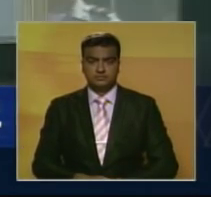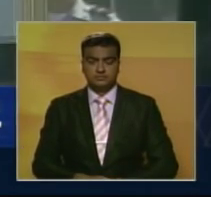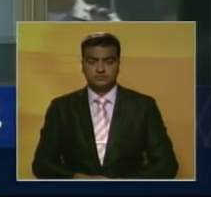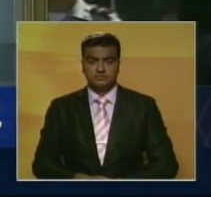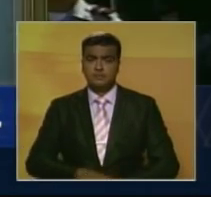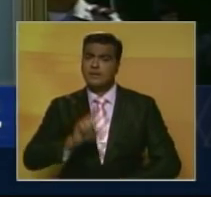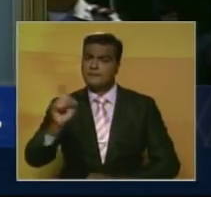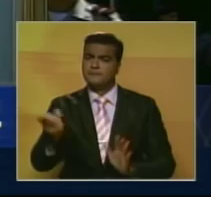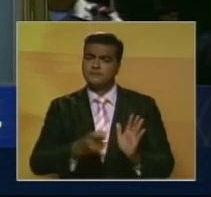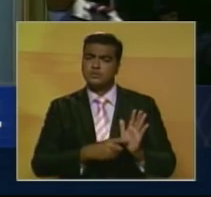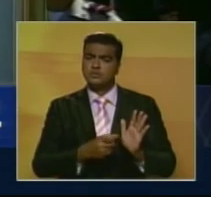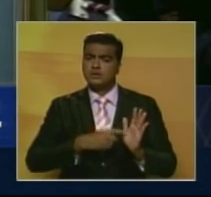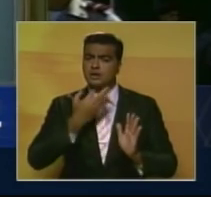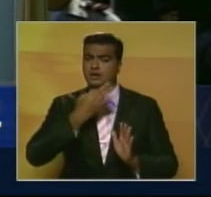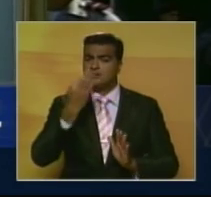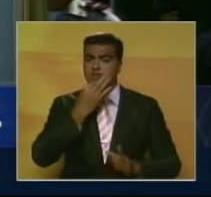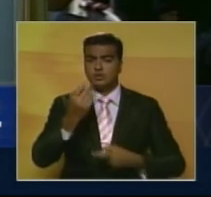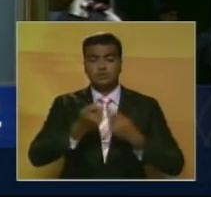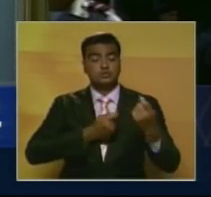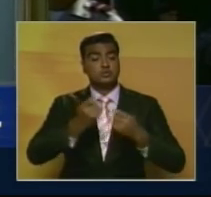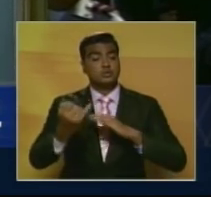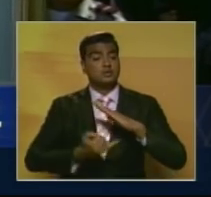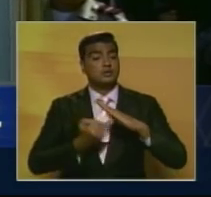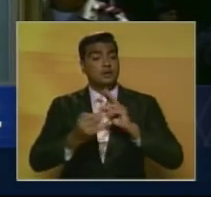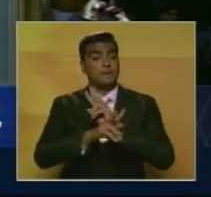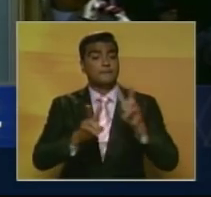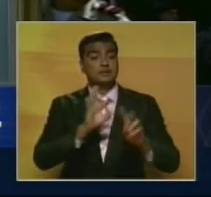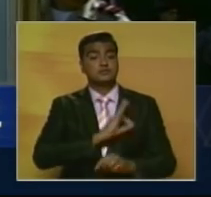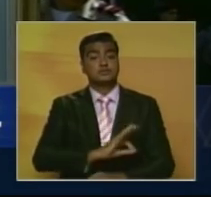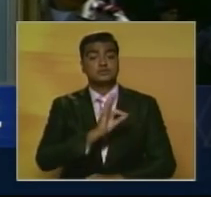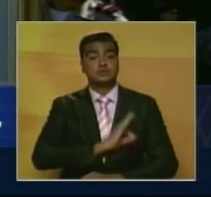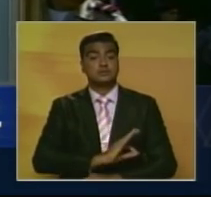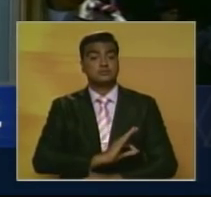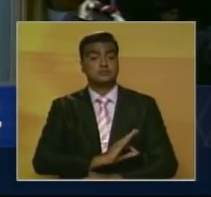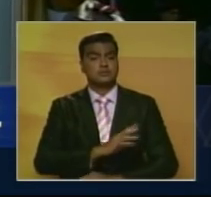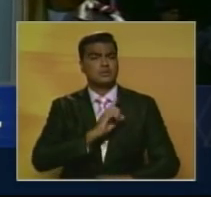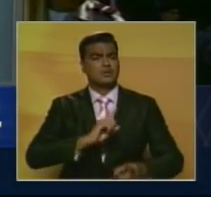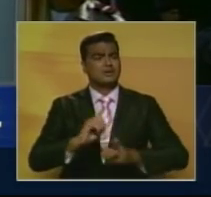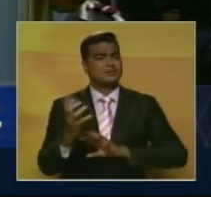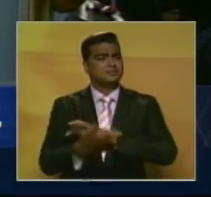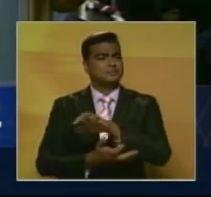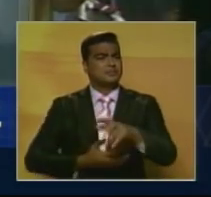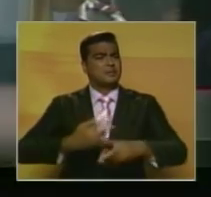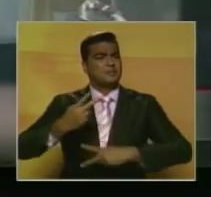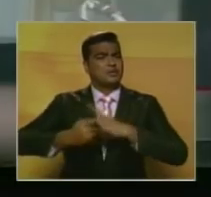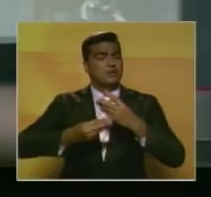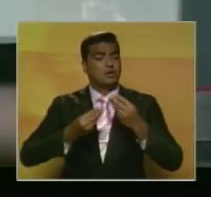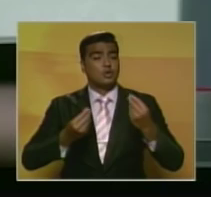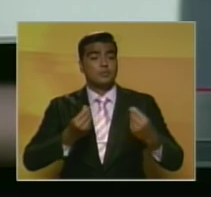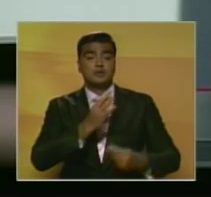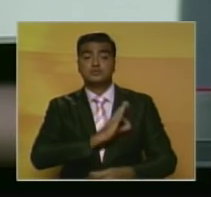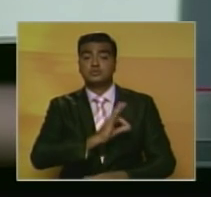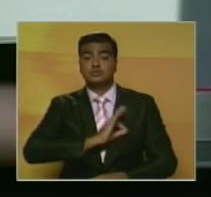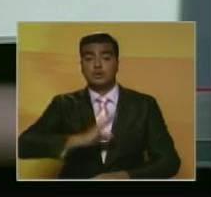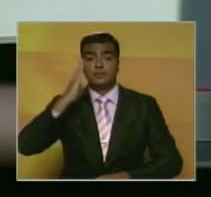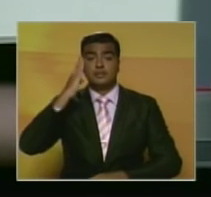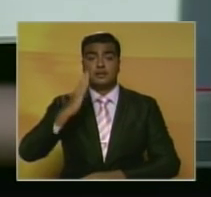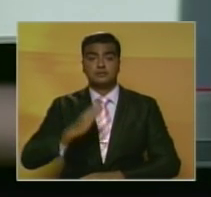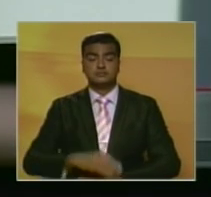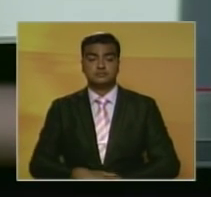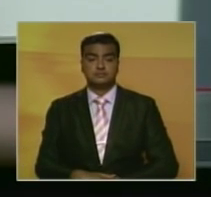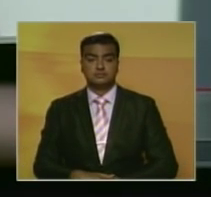Reverol puntualizó que garantizarán el orden interno y la paz social de la República ante cualquier amenaza política, económica, social, militar.